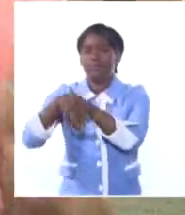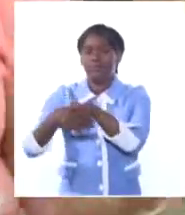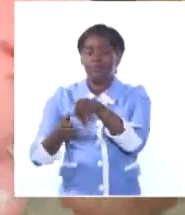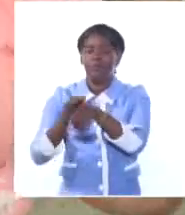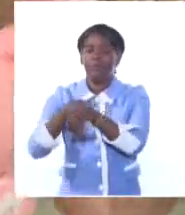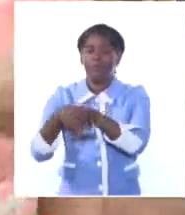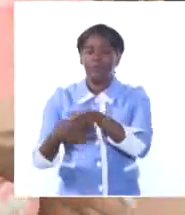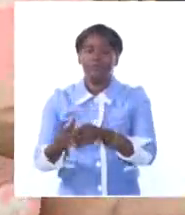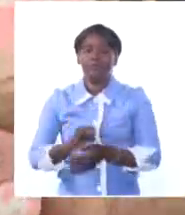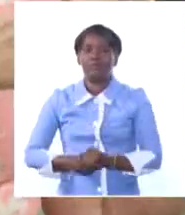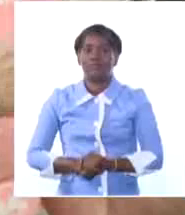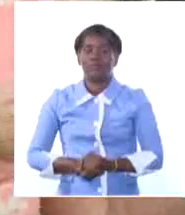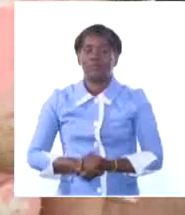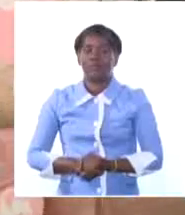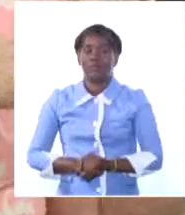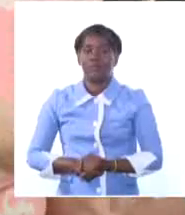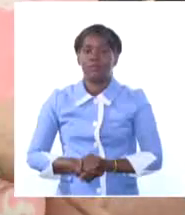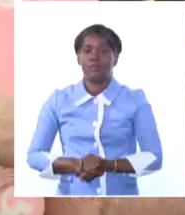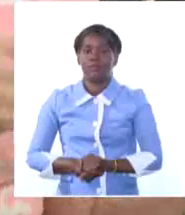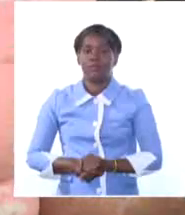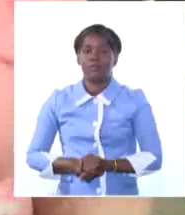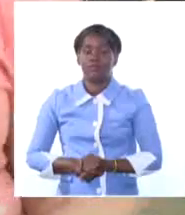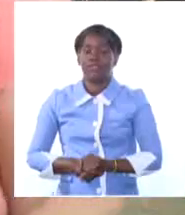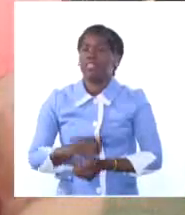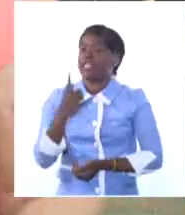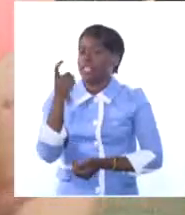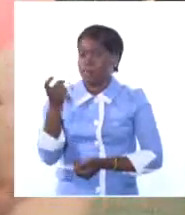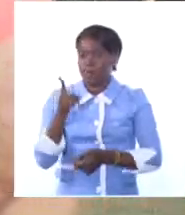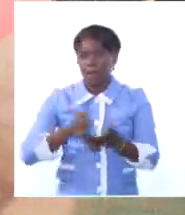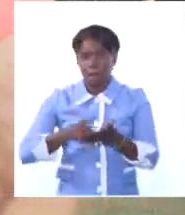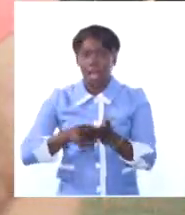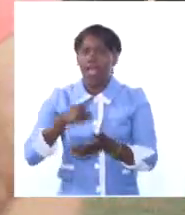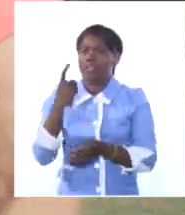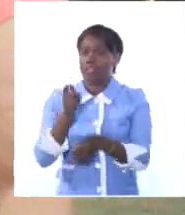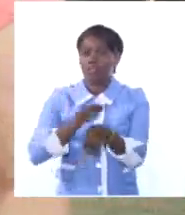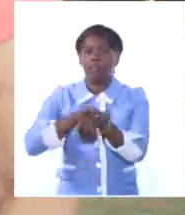Y era lo que le hacía falta a él en ese momento.